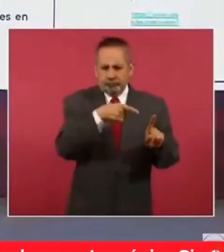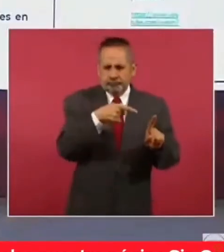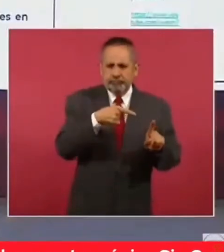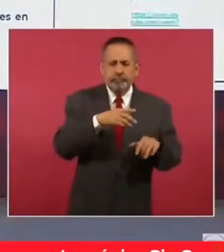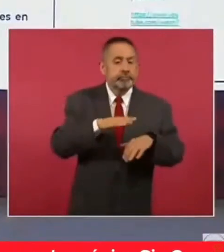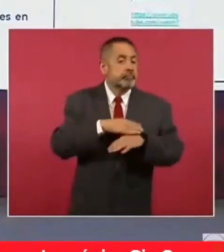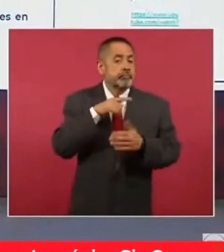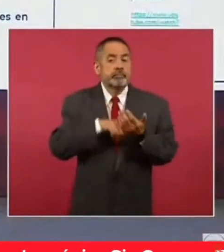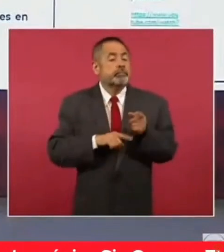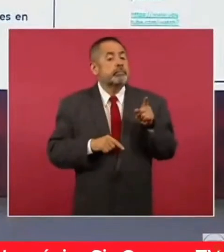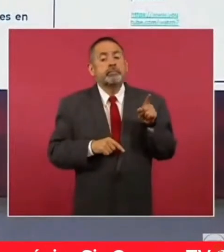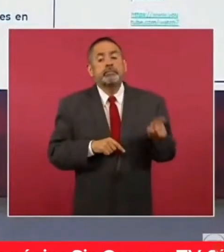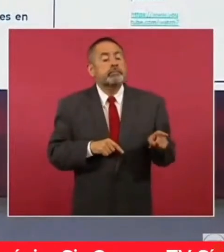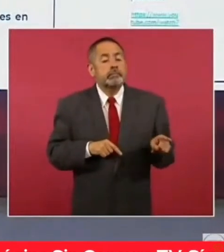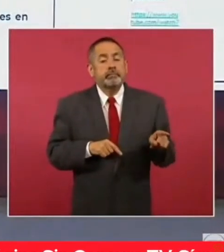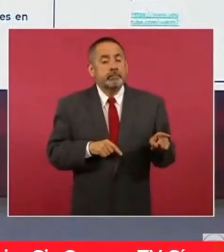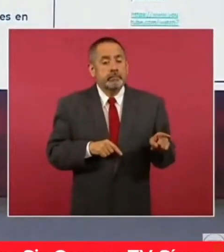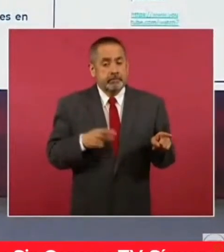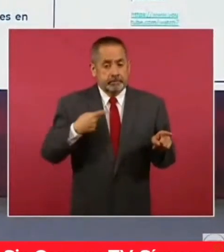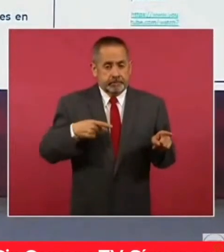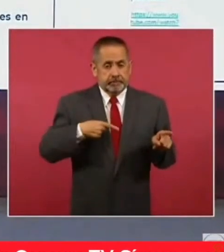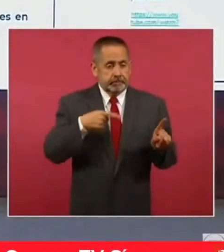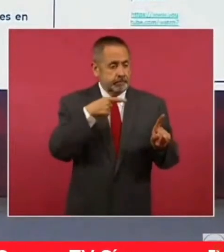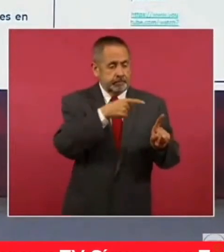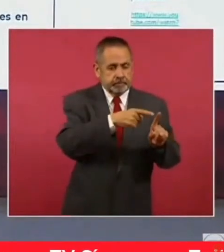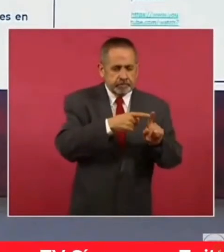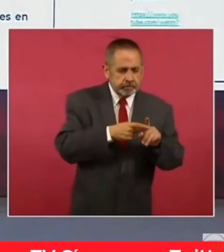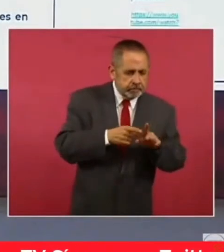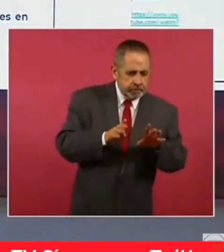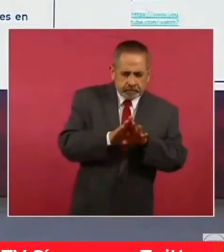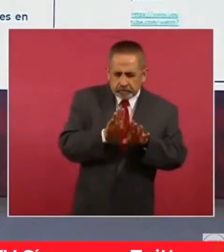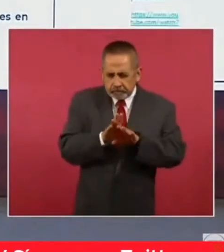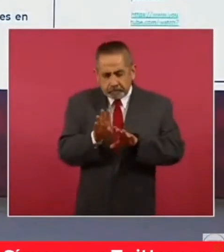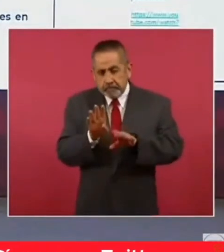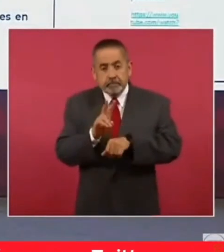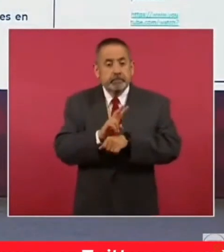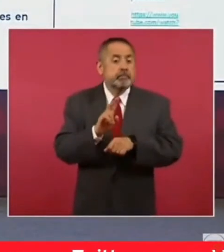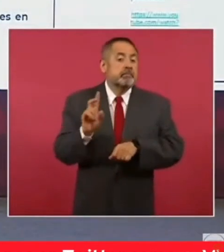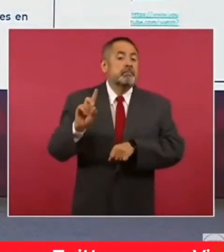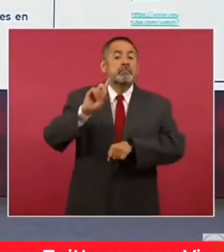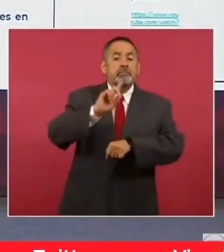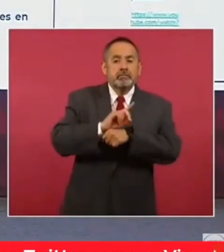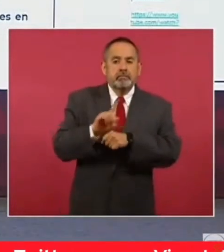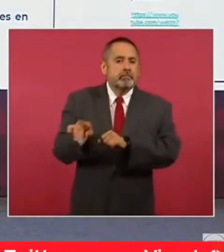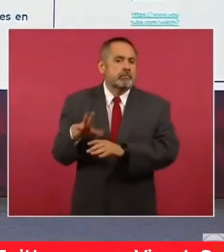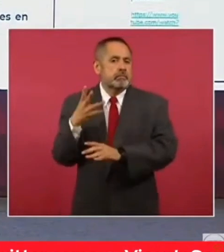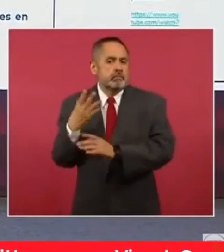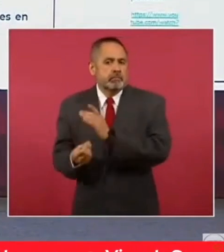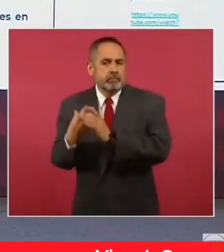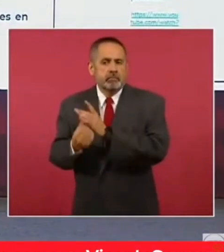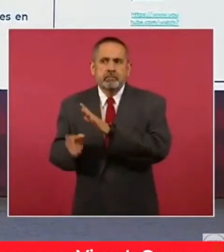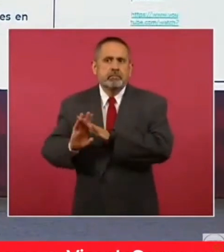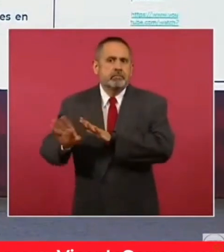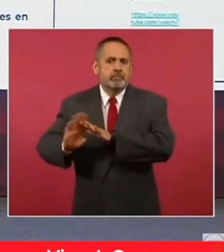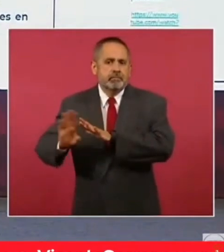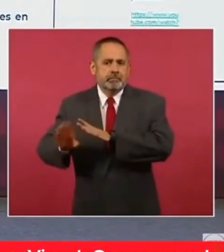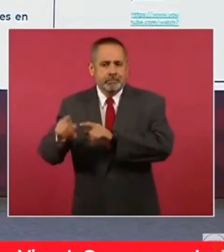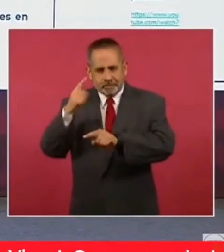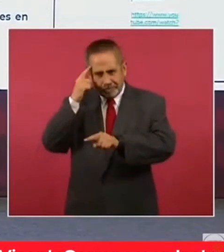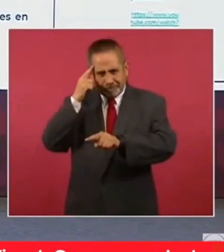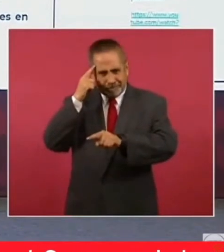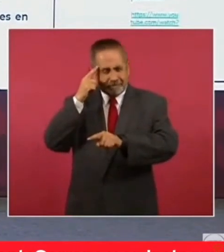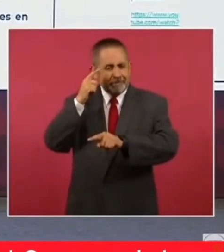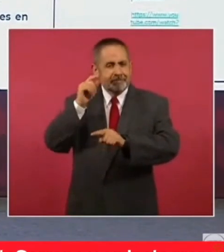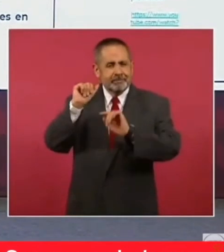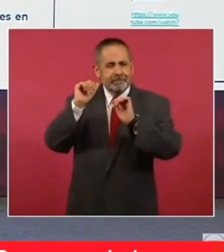porque estaba haciendo el monitoreo se supone el día de la fuga de El